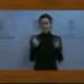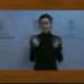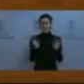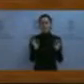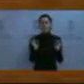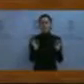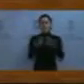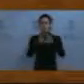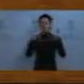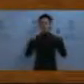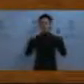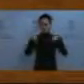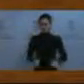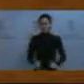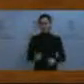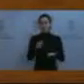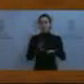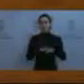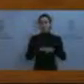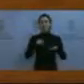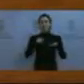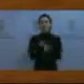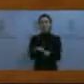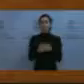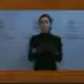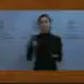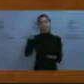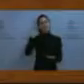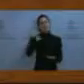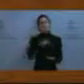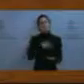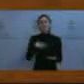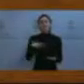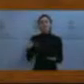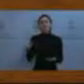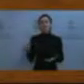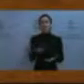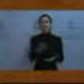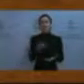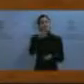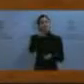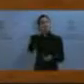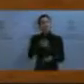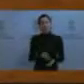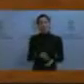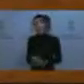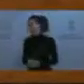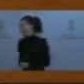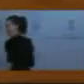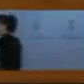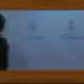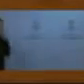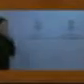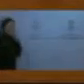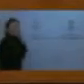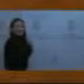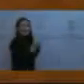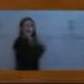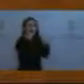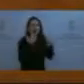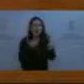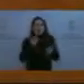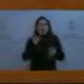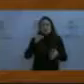ha hundido por cómo la gestionaron. Y lo que queremos saber una vez es la realidad de lo que hay en SOGEPSA.